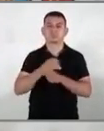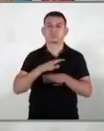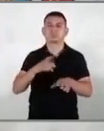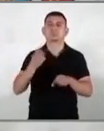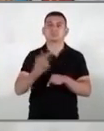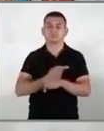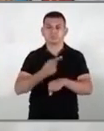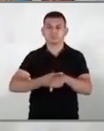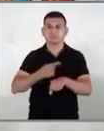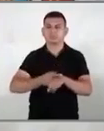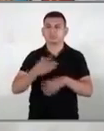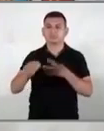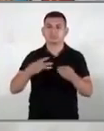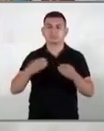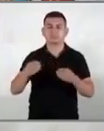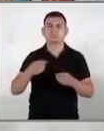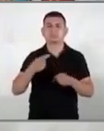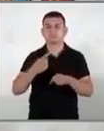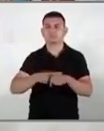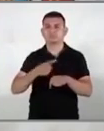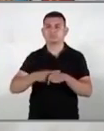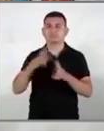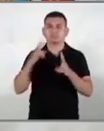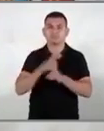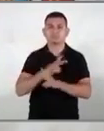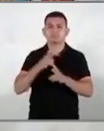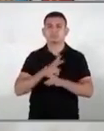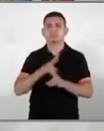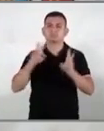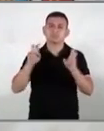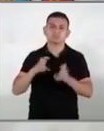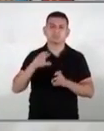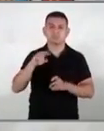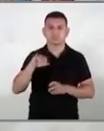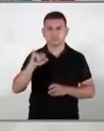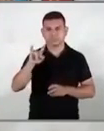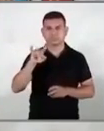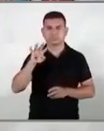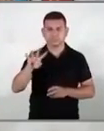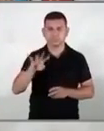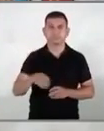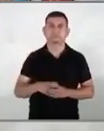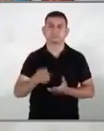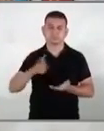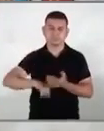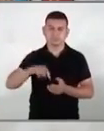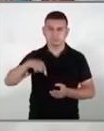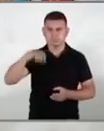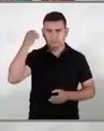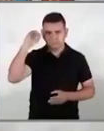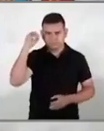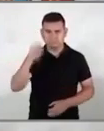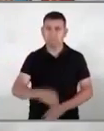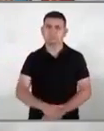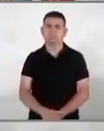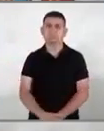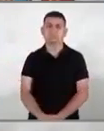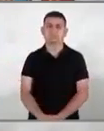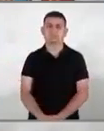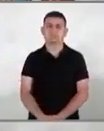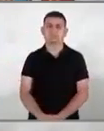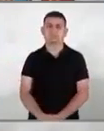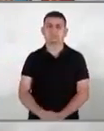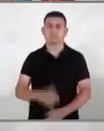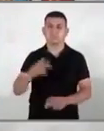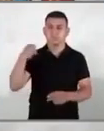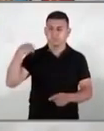panorama epidemiológico de enfermedad respiratoria por COVID-19 en el estado de Oaxaca con el corte a las